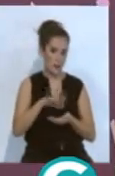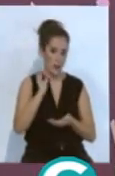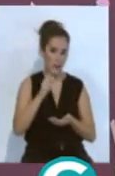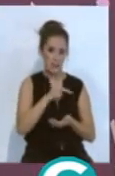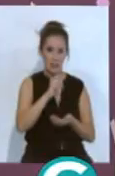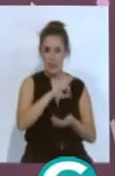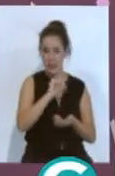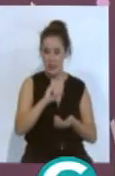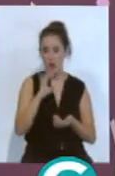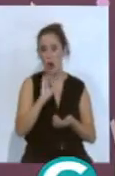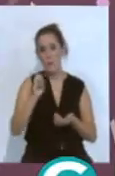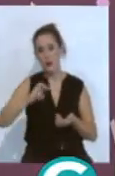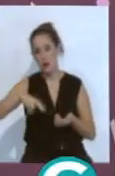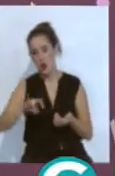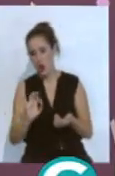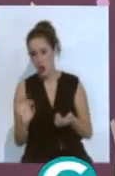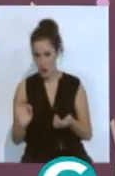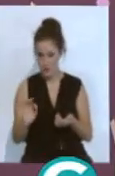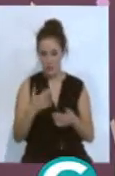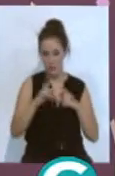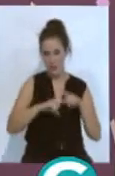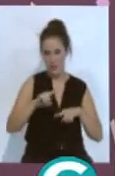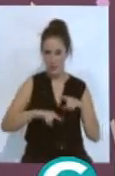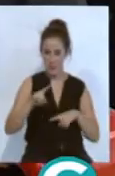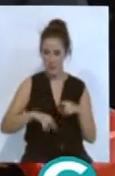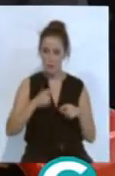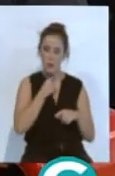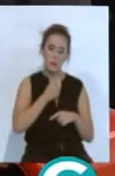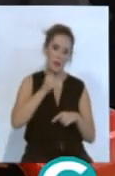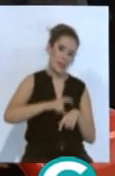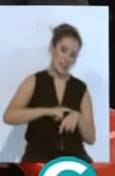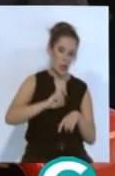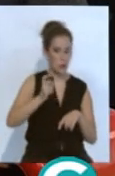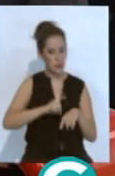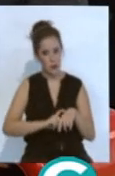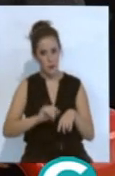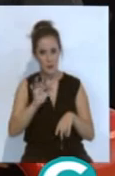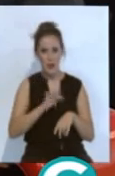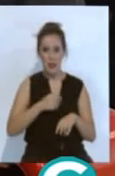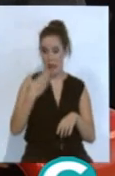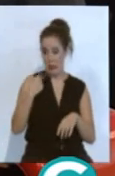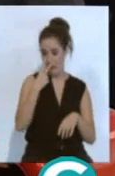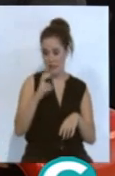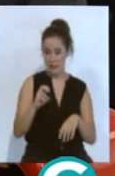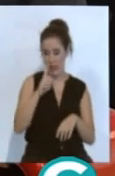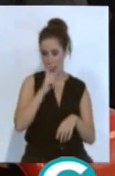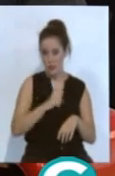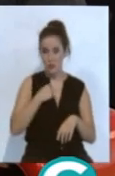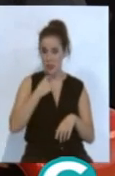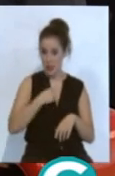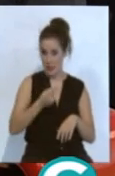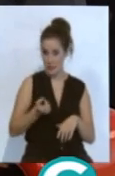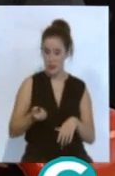Chele, era cuestión de gusto. Decir, bueno, pues, si me decía, gusta más este estilo, que me gusta más el otro. Parece que hace 20 años, y todo lo que me decía